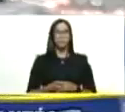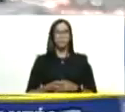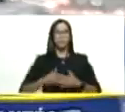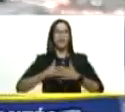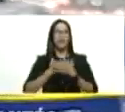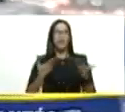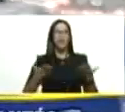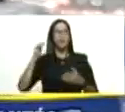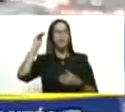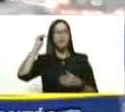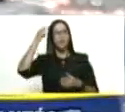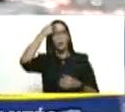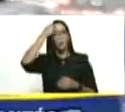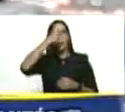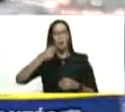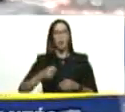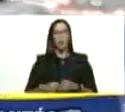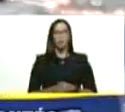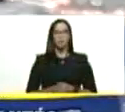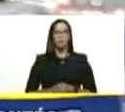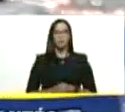Garantizarle el futuro al pueblo,